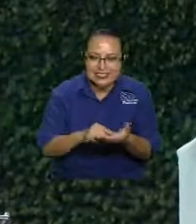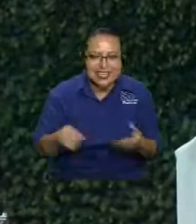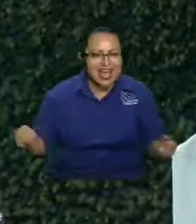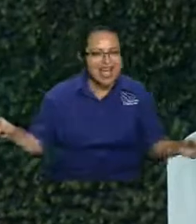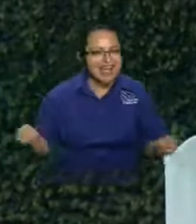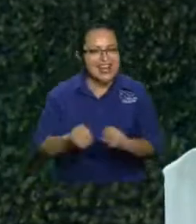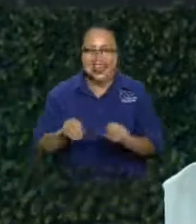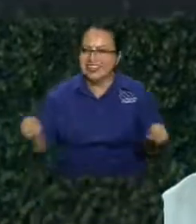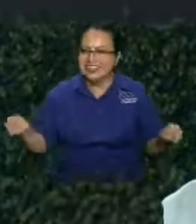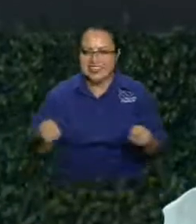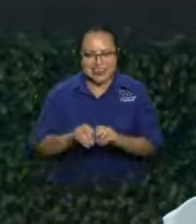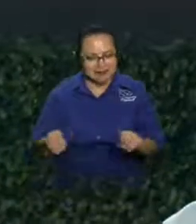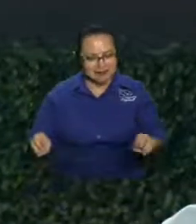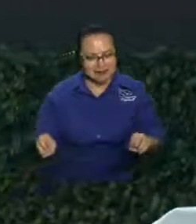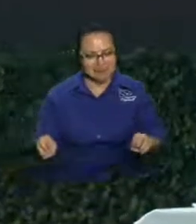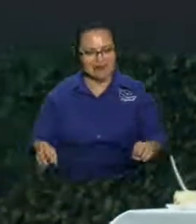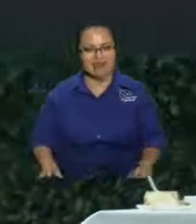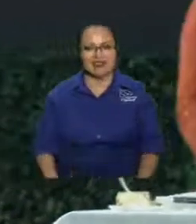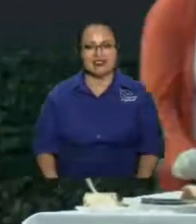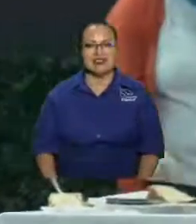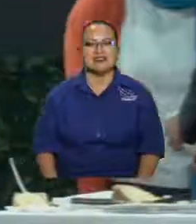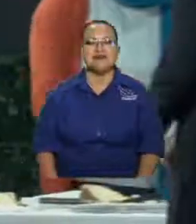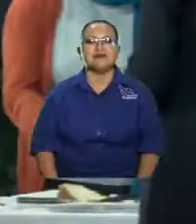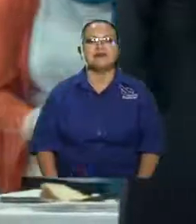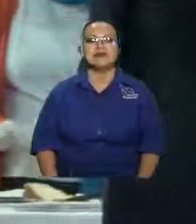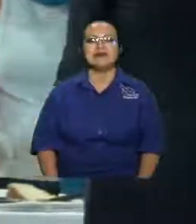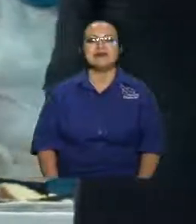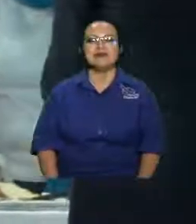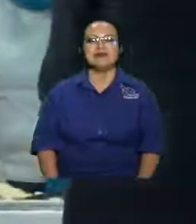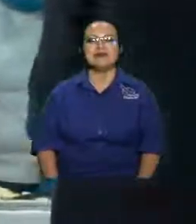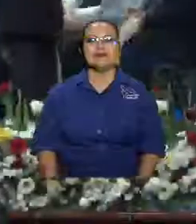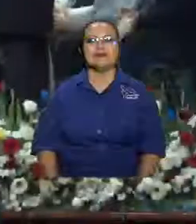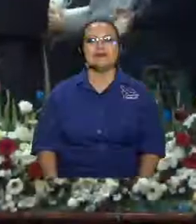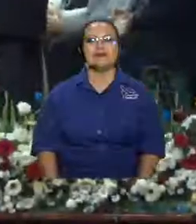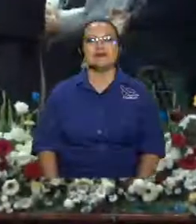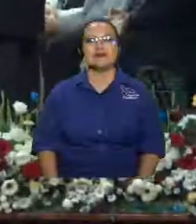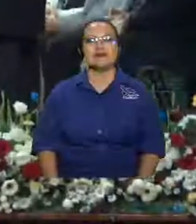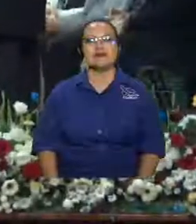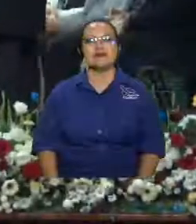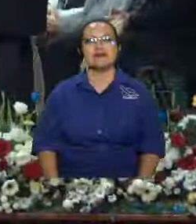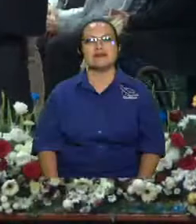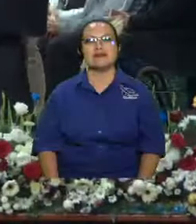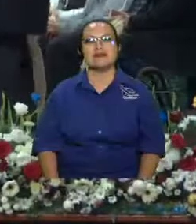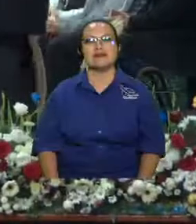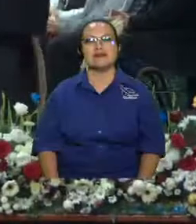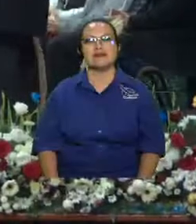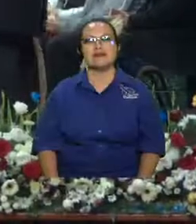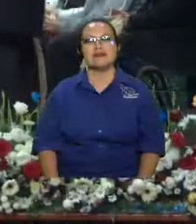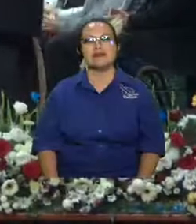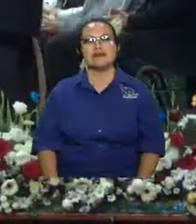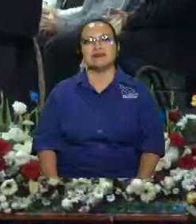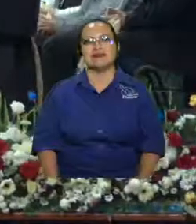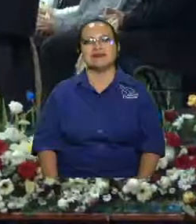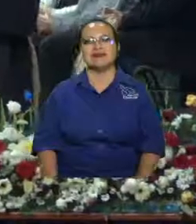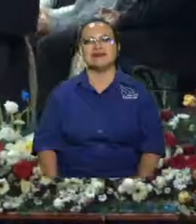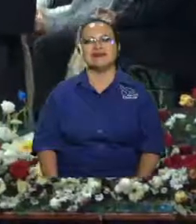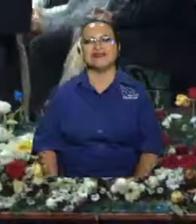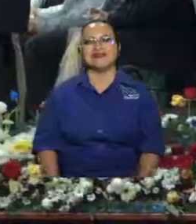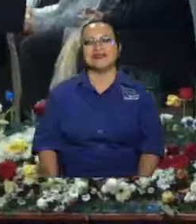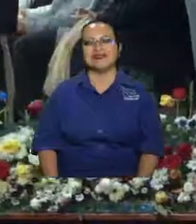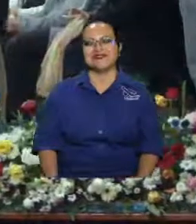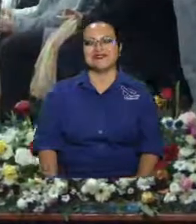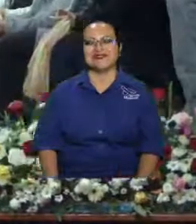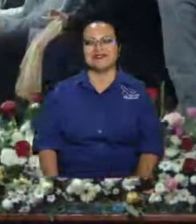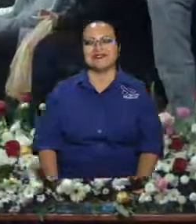Bueno, pero sigamos porque ya dejamos a aquellos sin pastel. ¿Ya los partiste? ¿Quién? Ah, el patio ya se